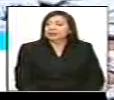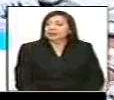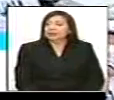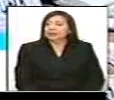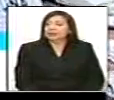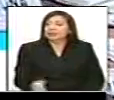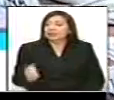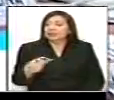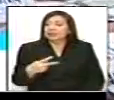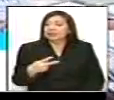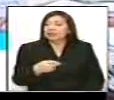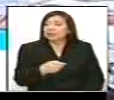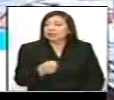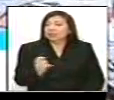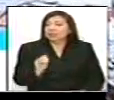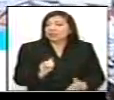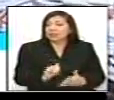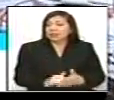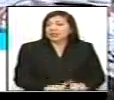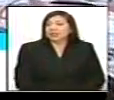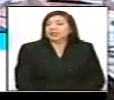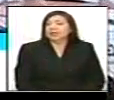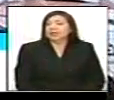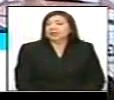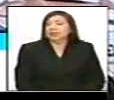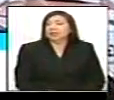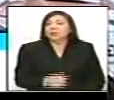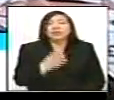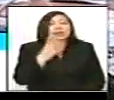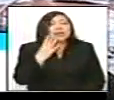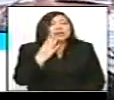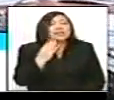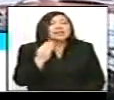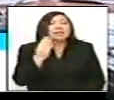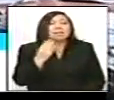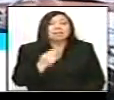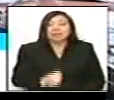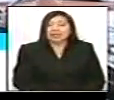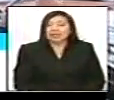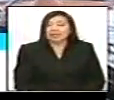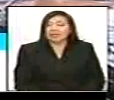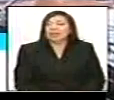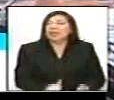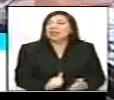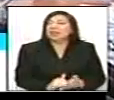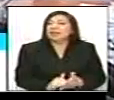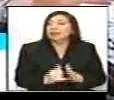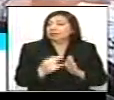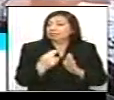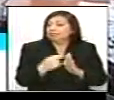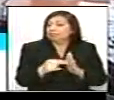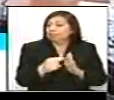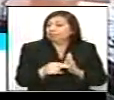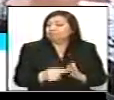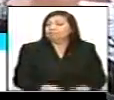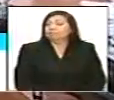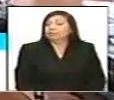Y segundo, si usted considera, desde su experiencia, que ese requisito